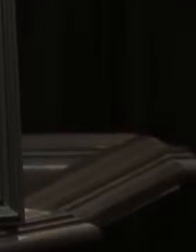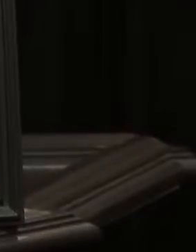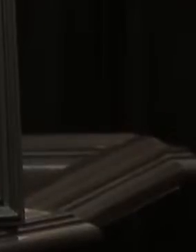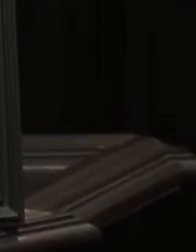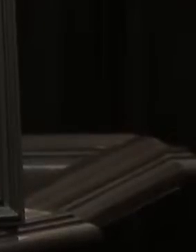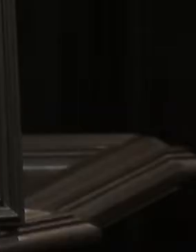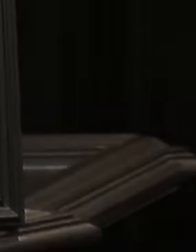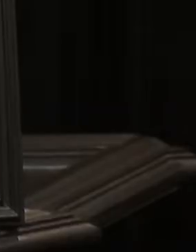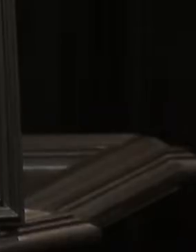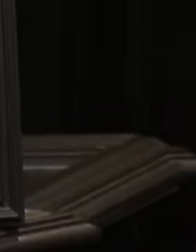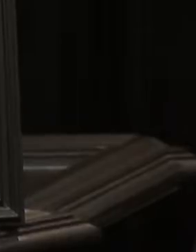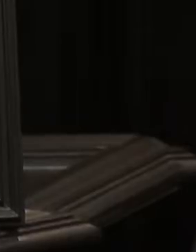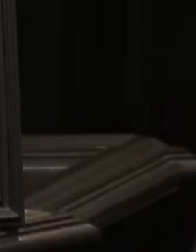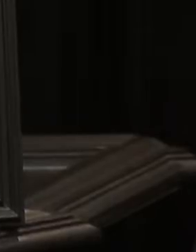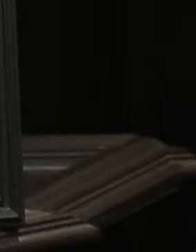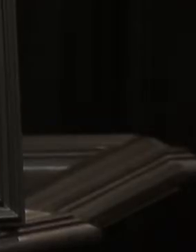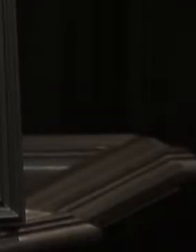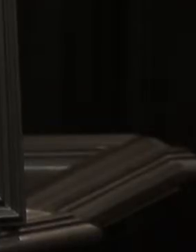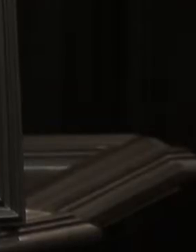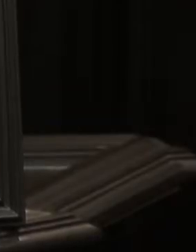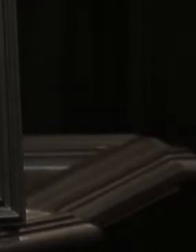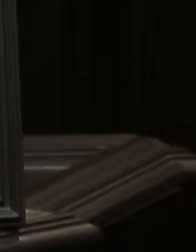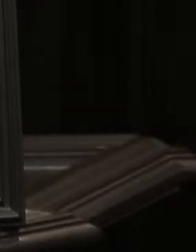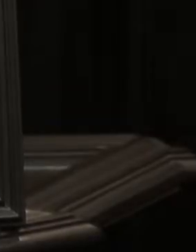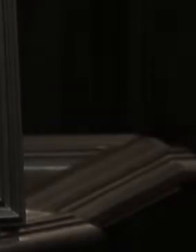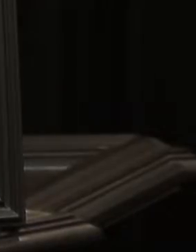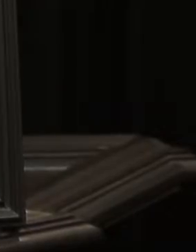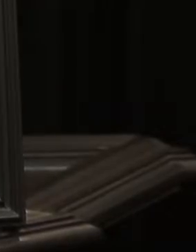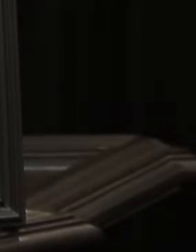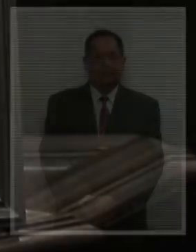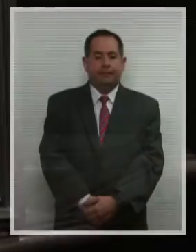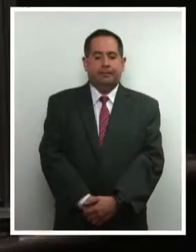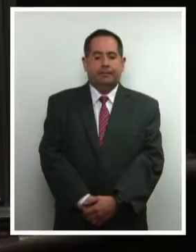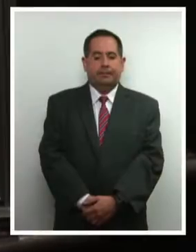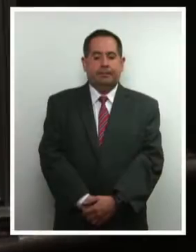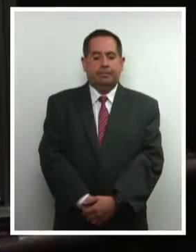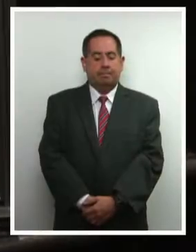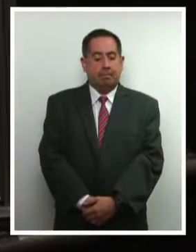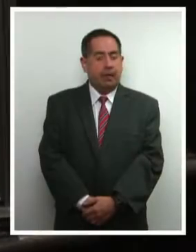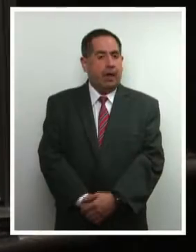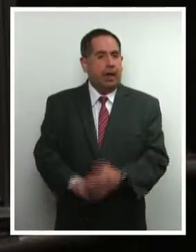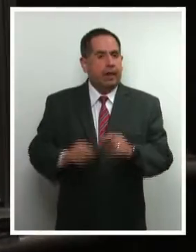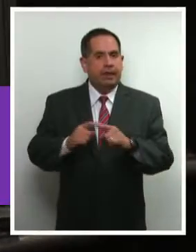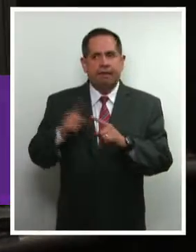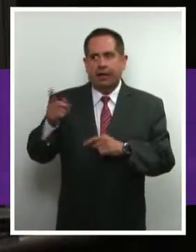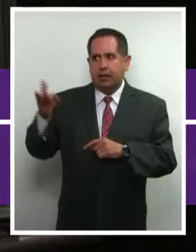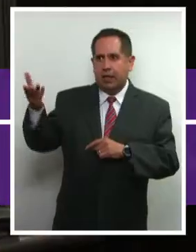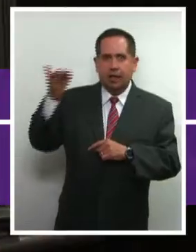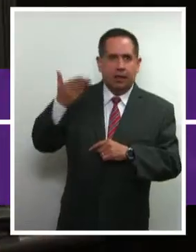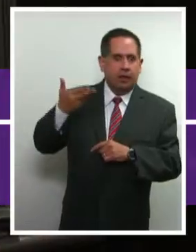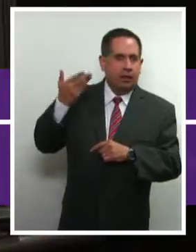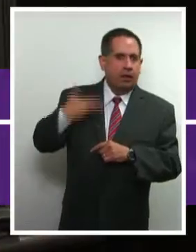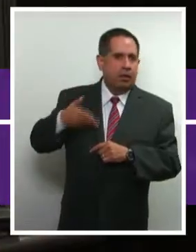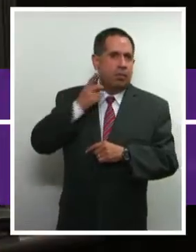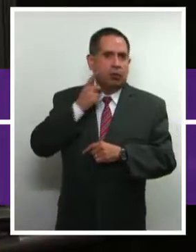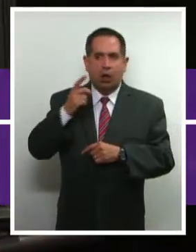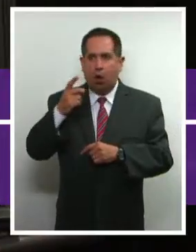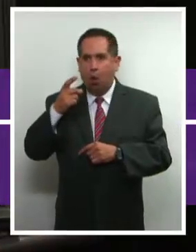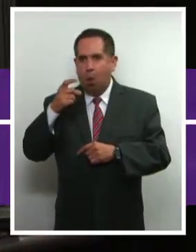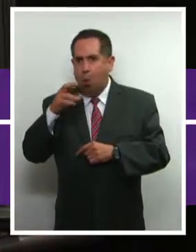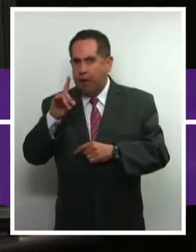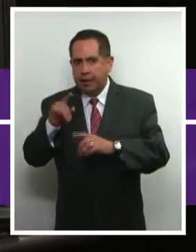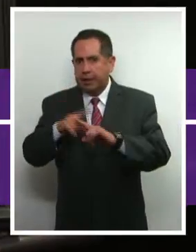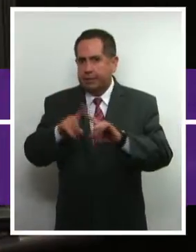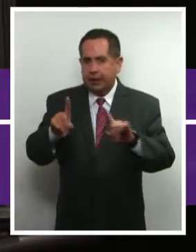porque mi propuesta es, desde luego, a diferencia de la propuesta del diputado Cuadri, pues para que no se